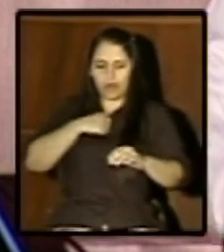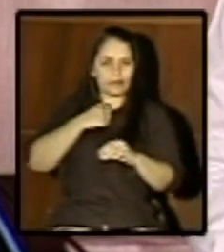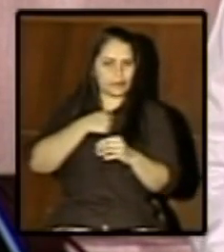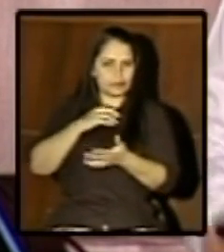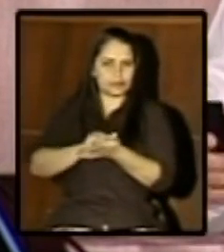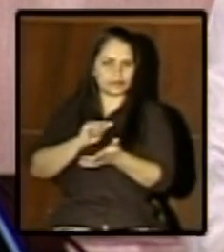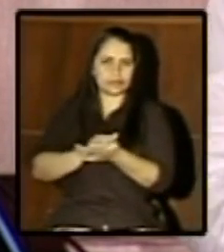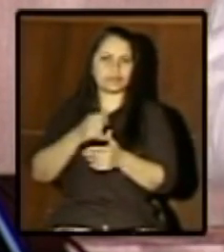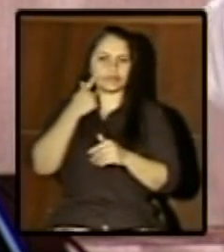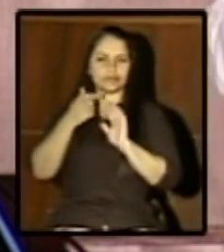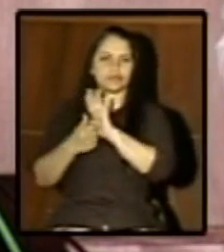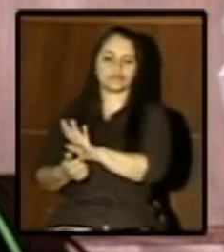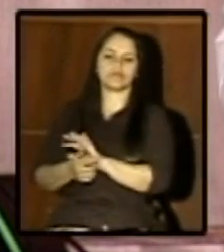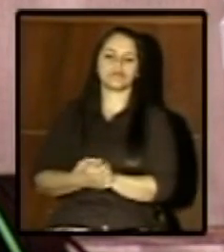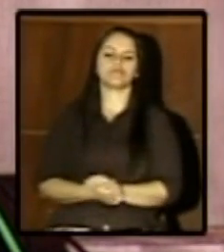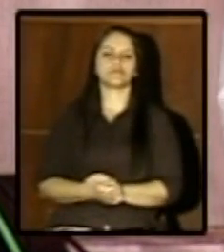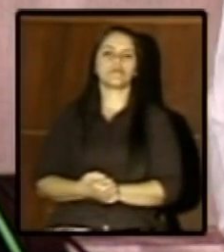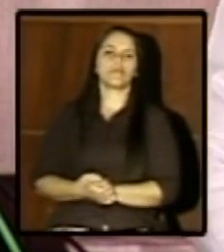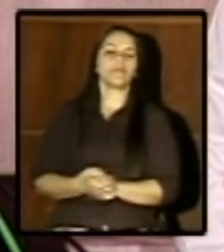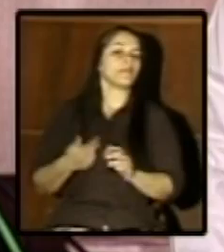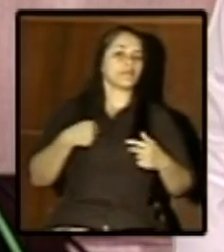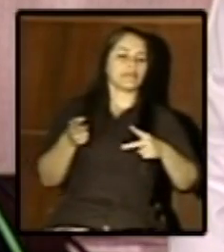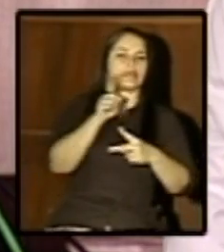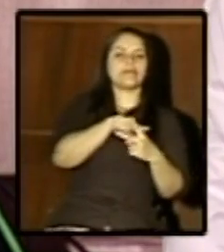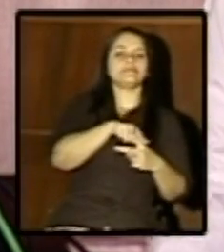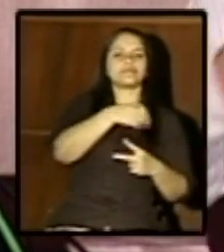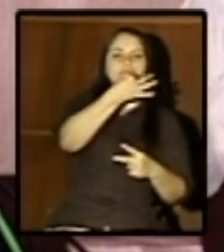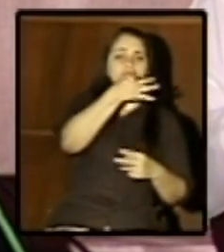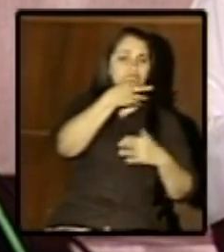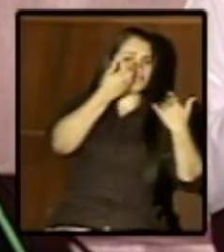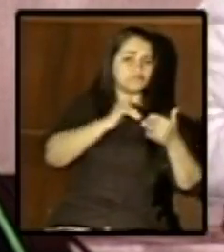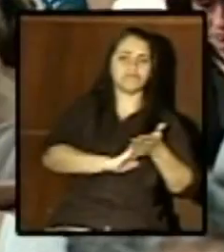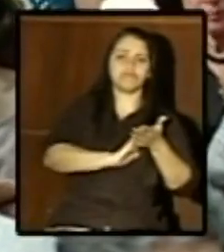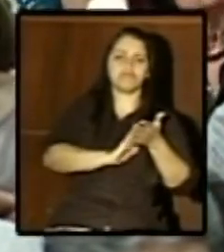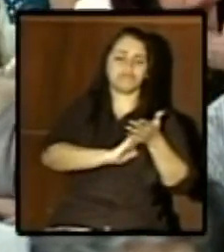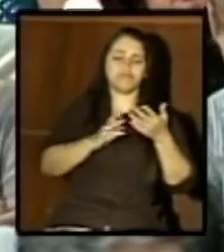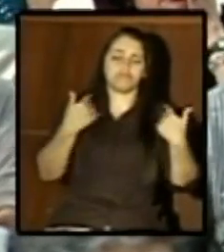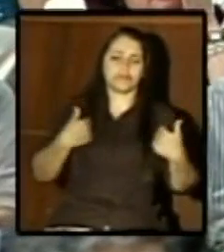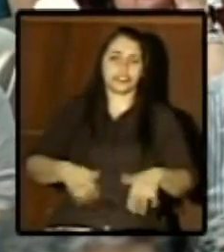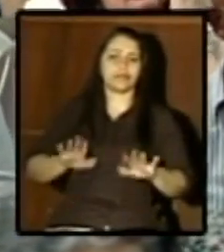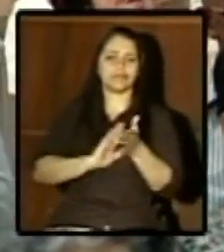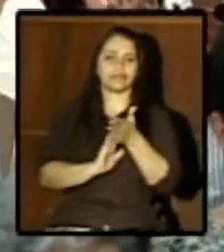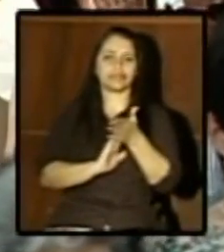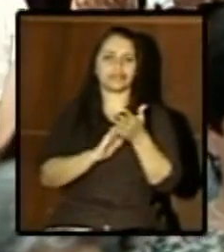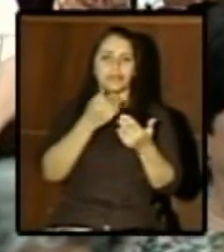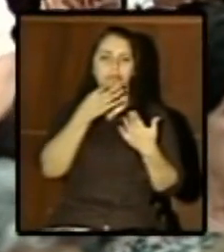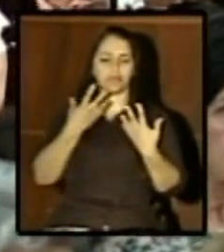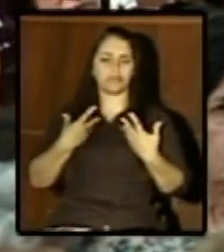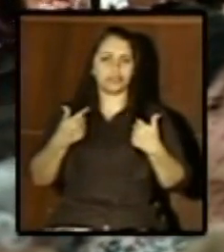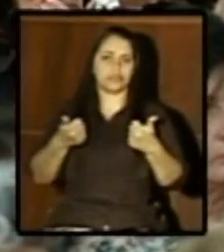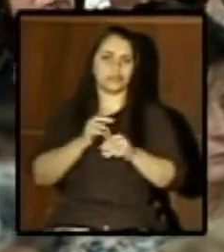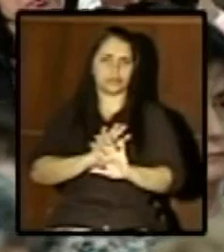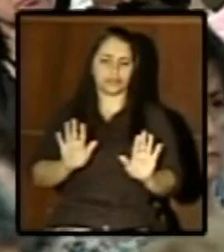técnico, tiene una fisiopatología distinta. El organismo se ataca a sí mismo y se trata con biológicos. El reumatólogo le manda a usted drogas que controlan